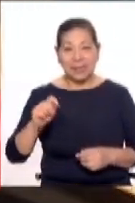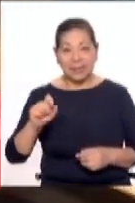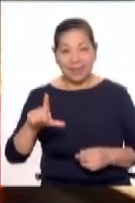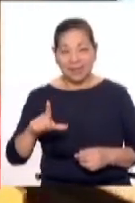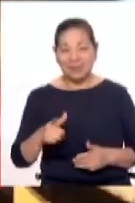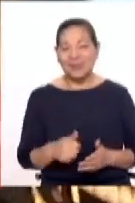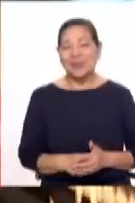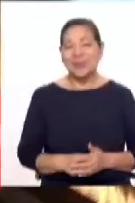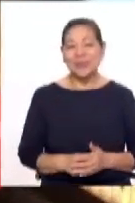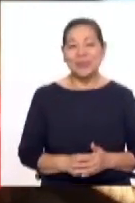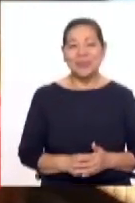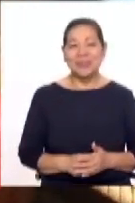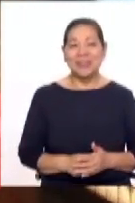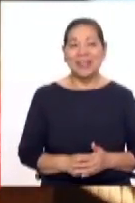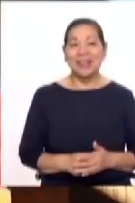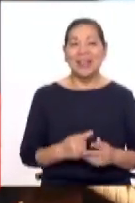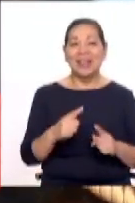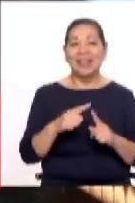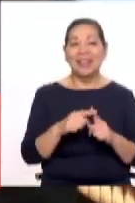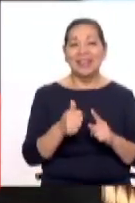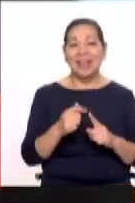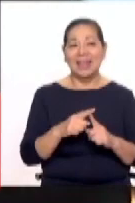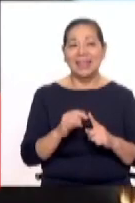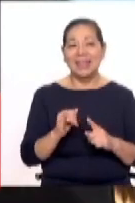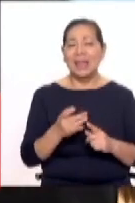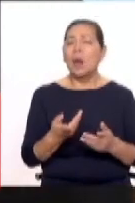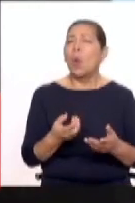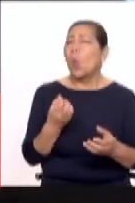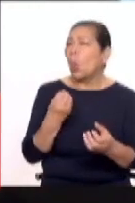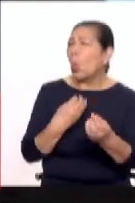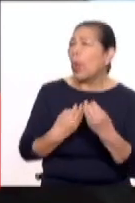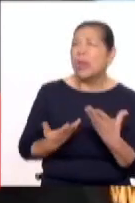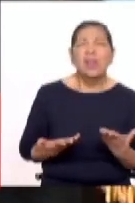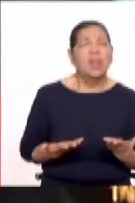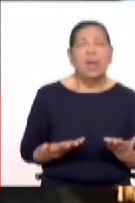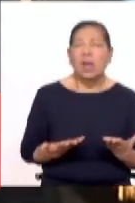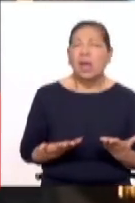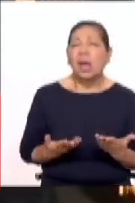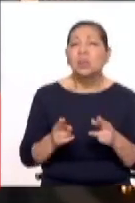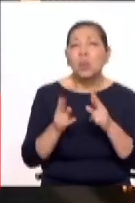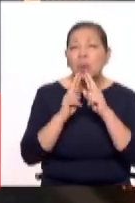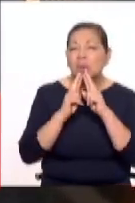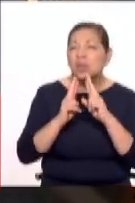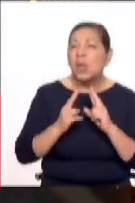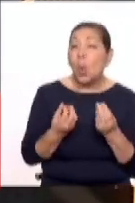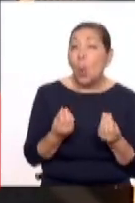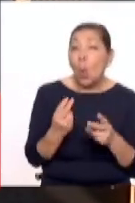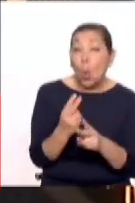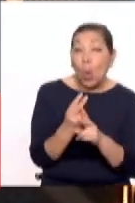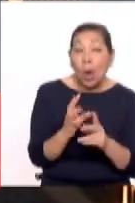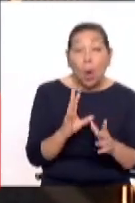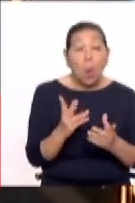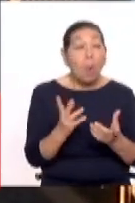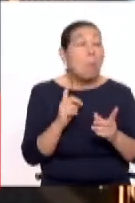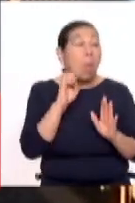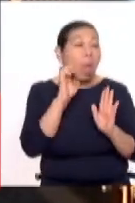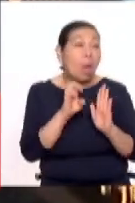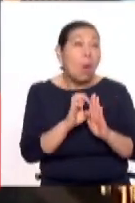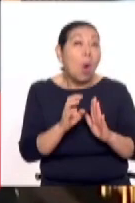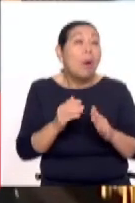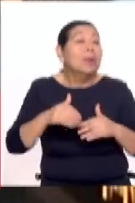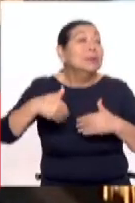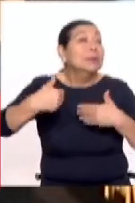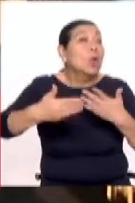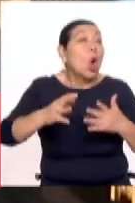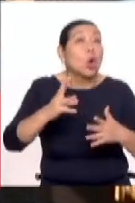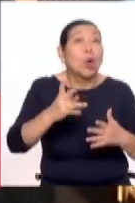Perú, Tatiana, bienvenida a TV Perú. Por favor, coméntanos, ¿cuáles son estas recomendaciones? Una vez que nos roban los celulares, muchas veces